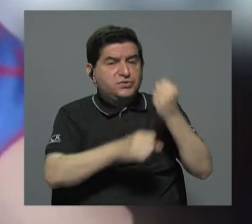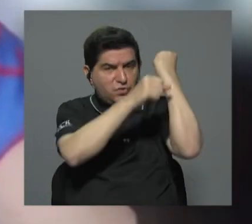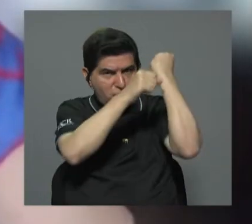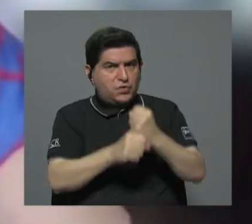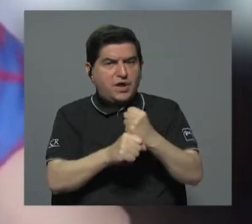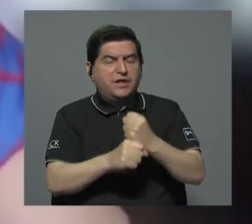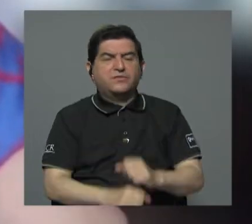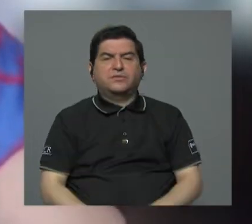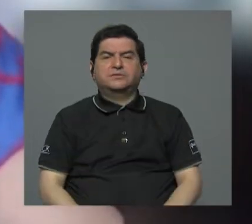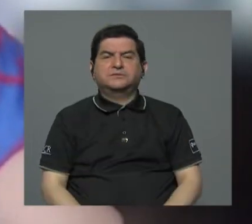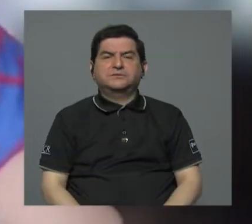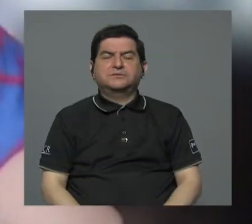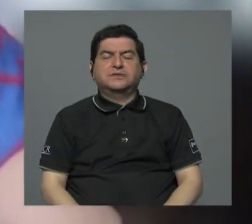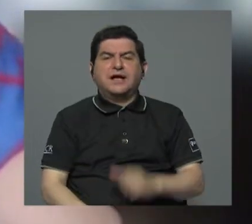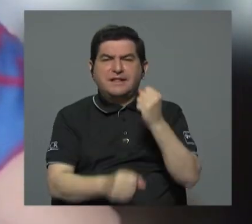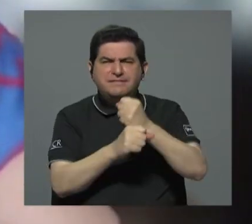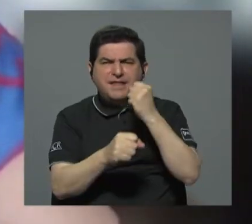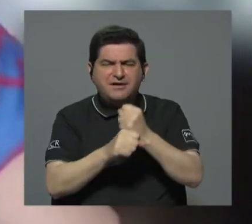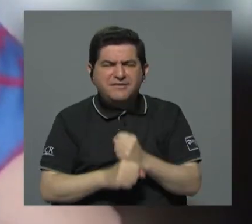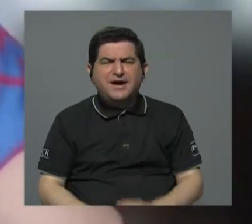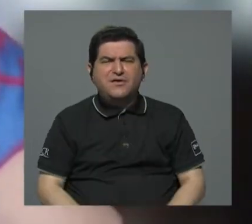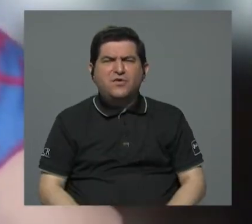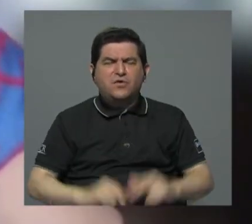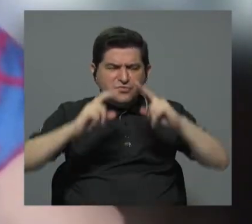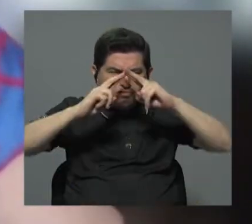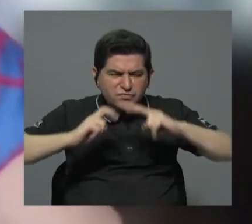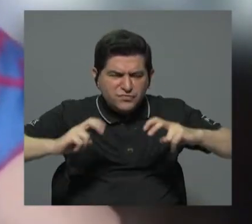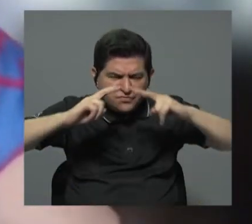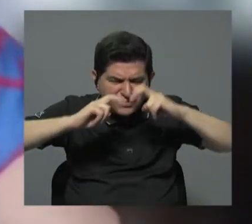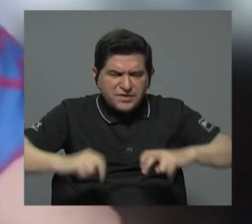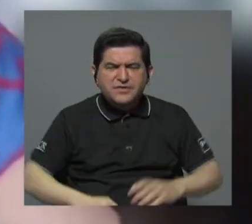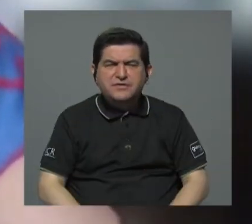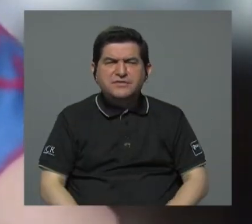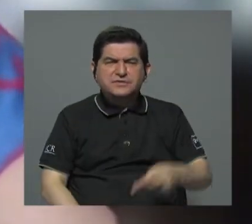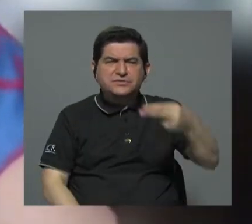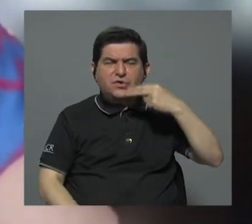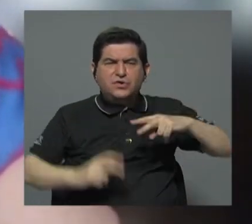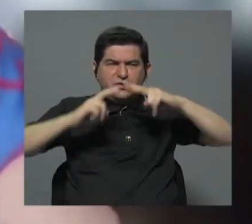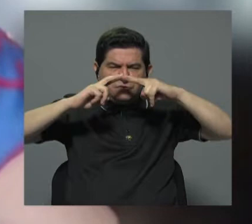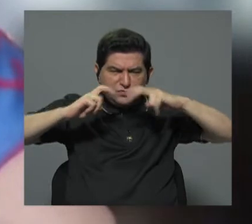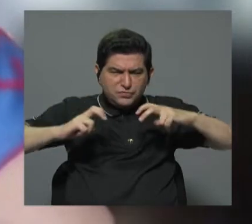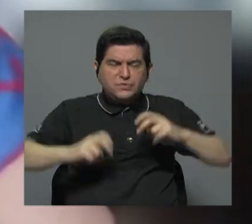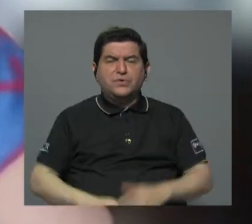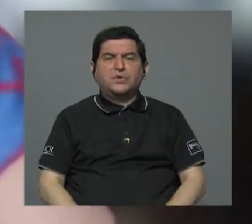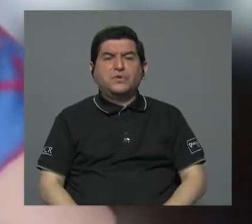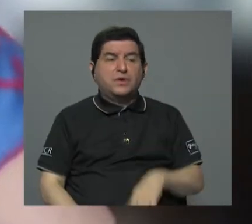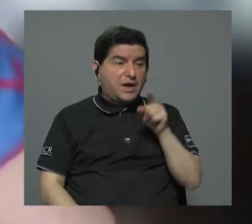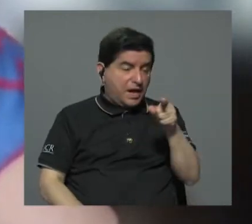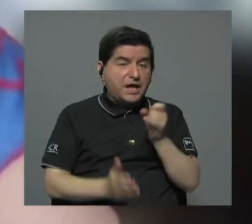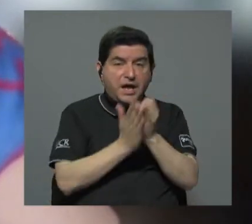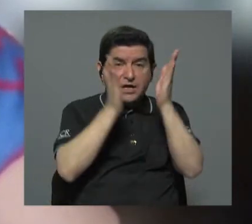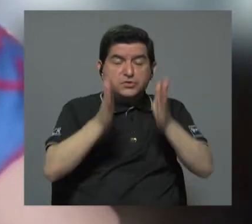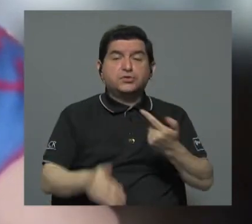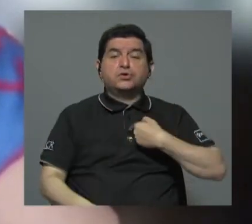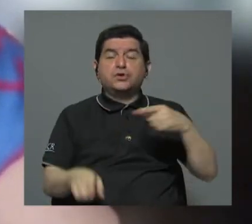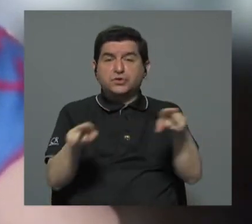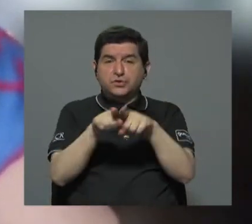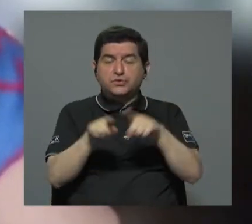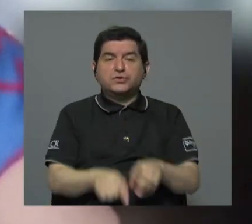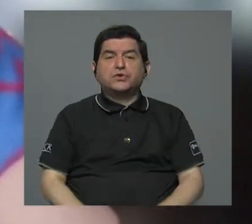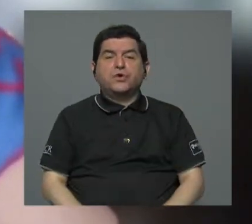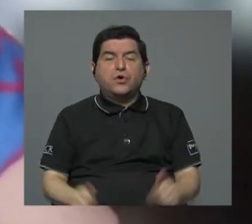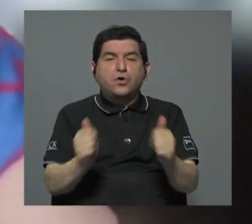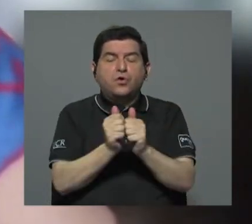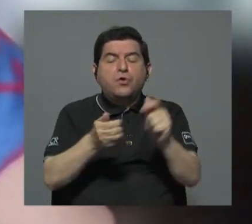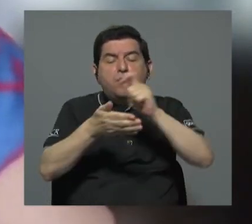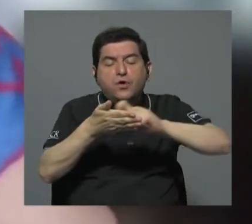Este trabajo de revisión historiográfica, encabezado por estos investigadores, y lo que yo he hecho es a partir de las fuentes escritas